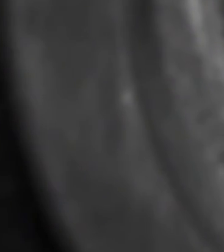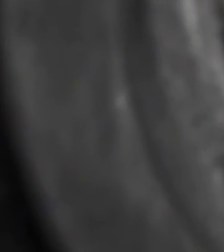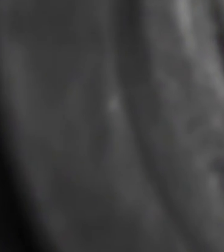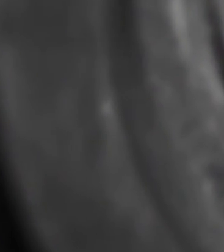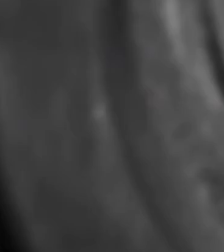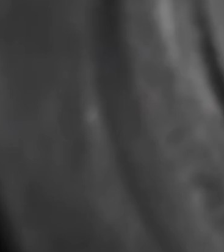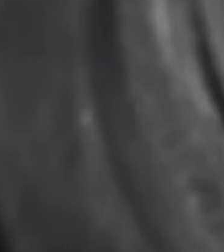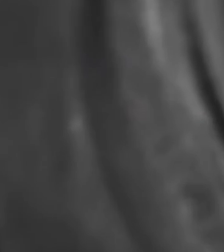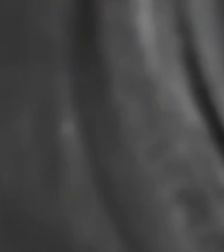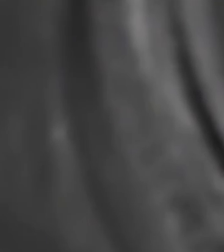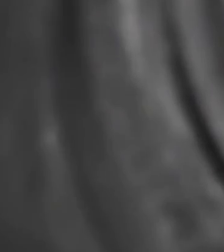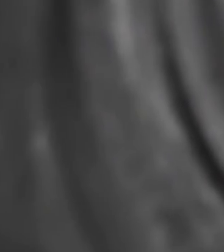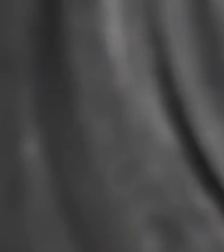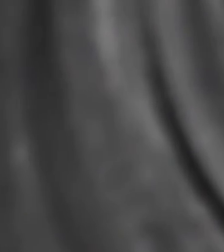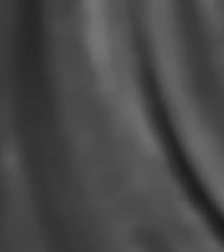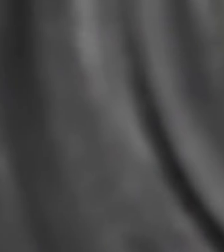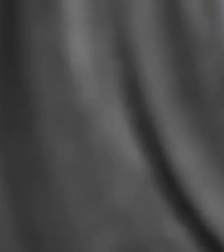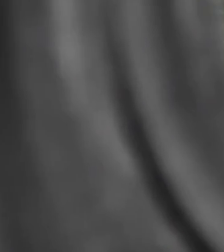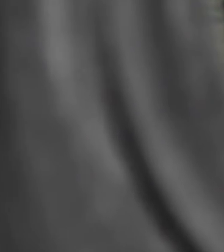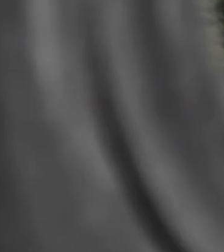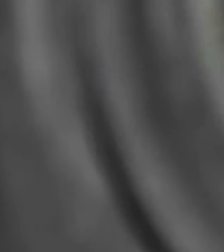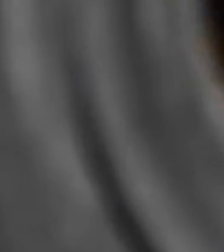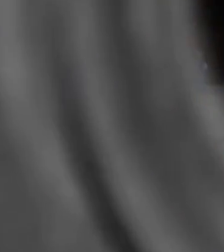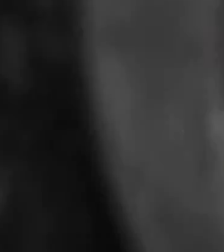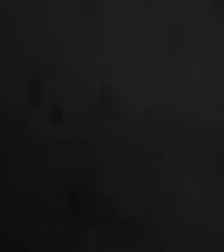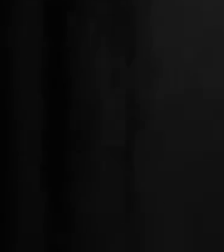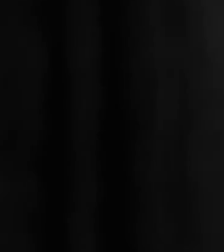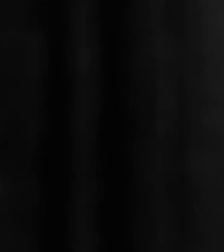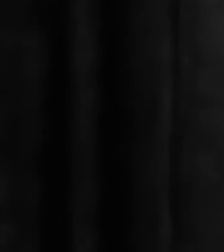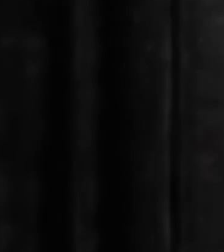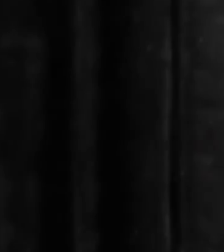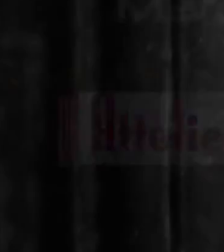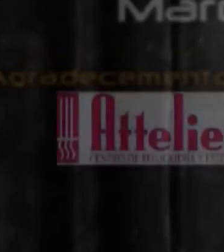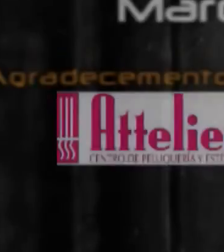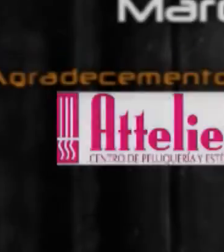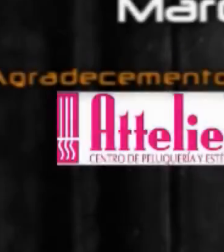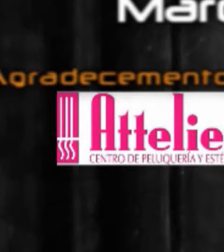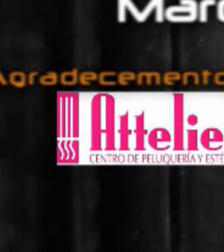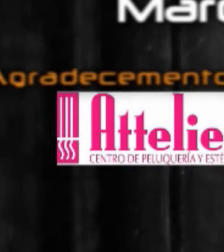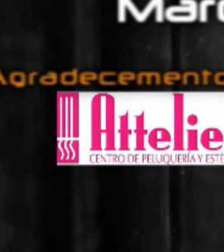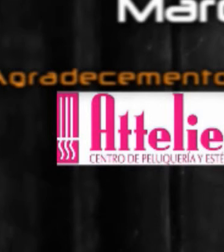Thank you.